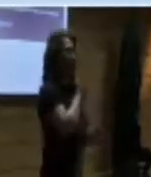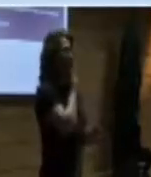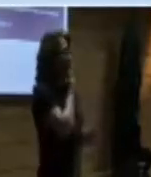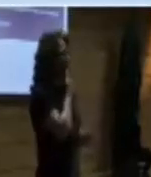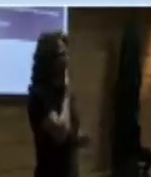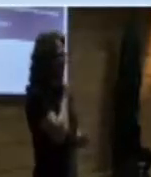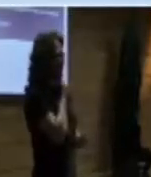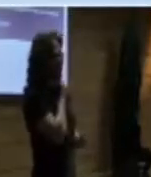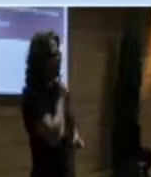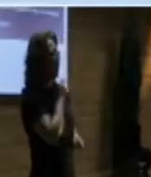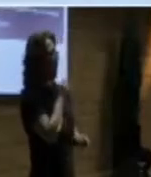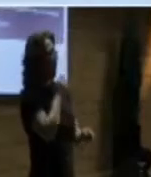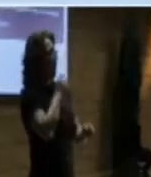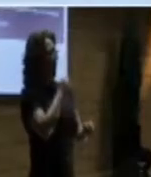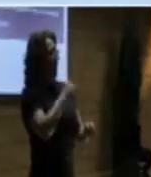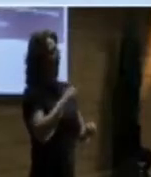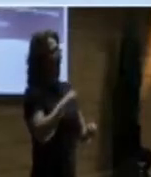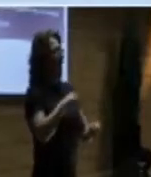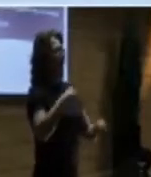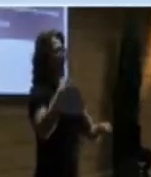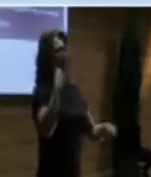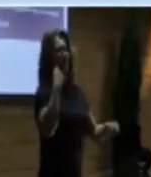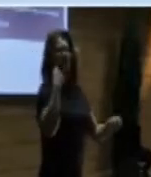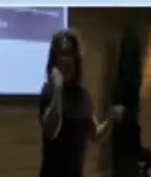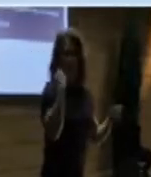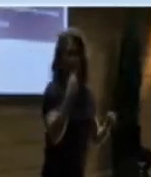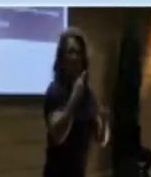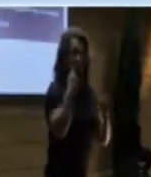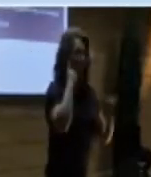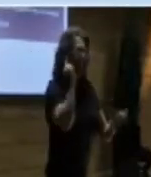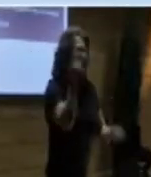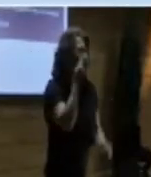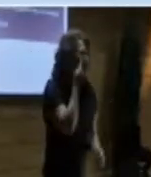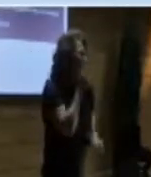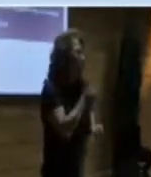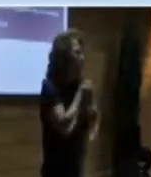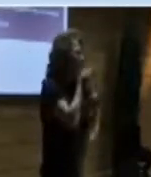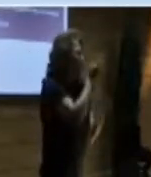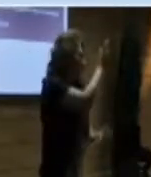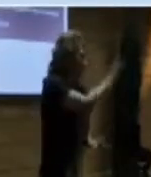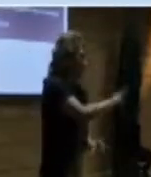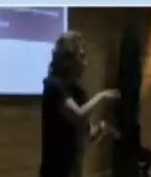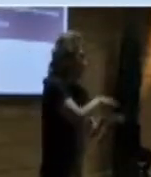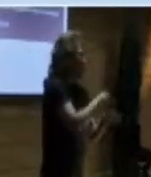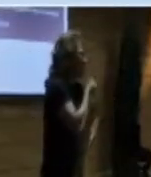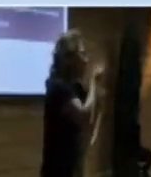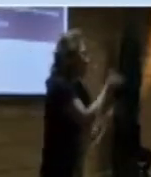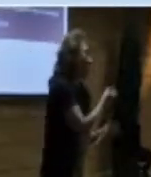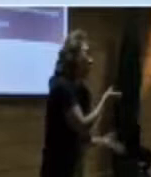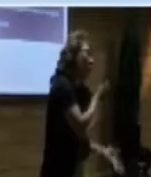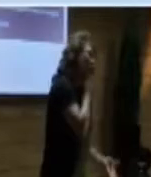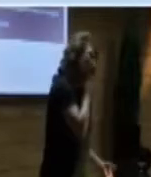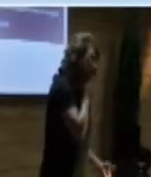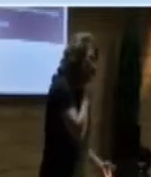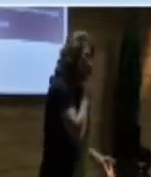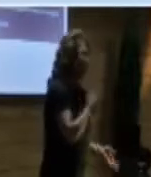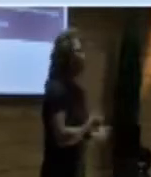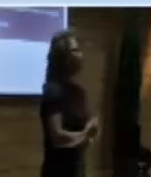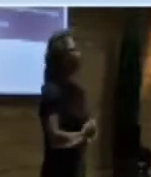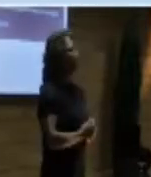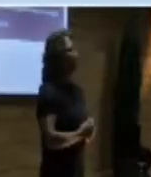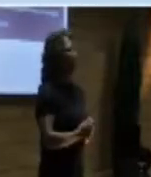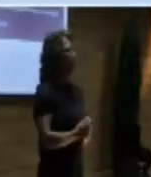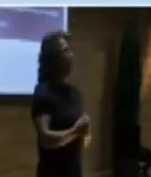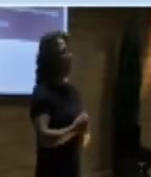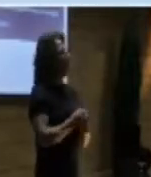se comunica el diagnóstico a pacientes y a familiares. Hablaré someramente de cómo se